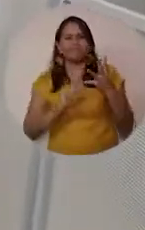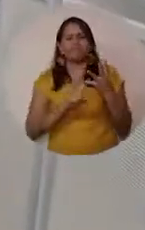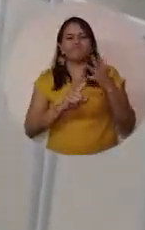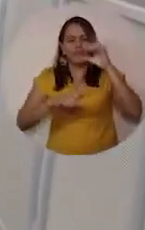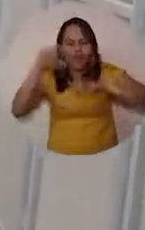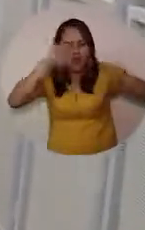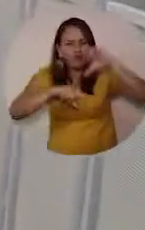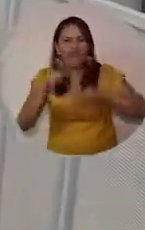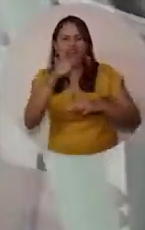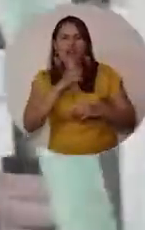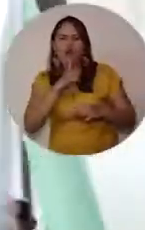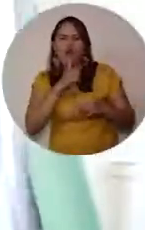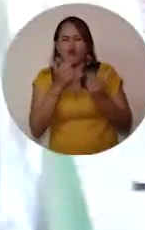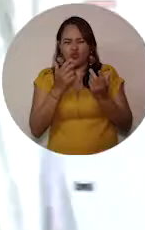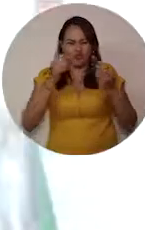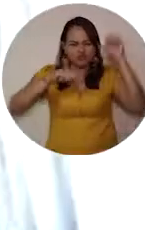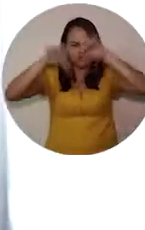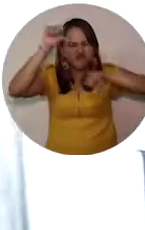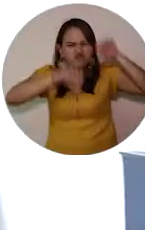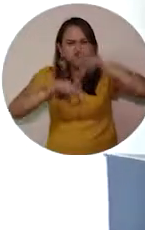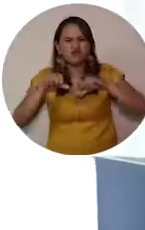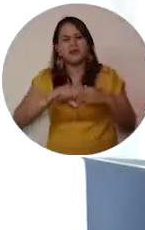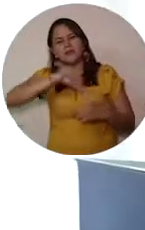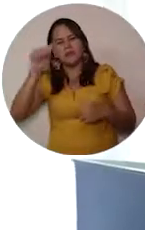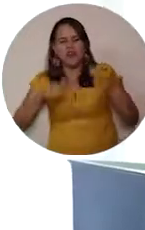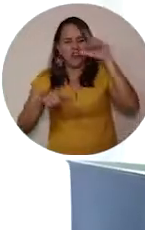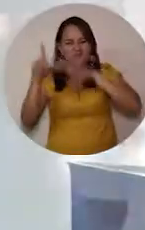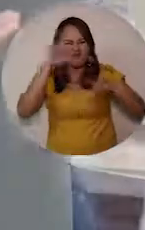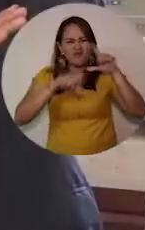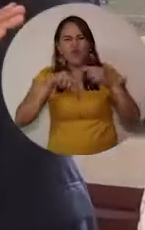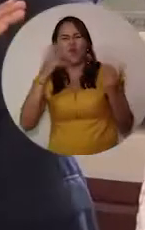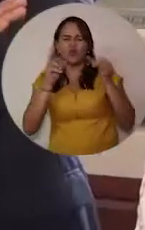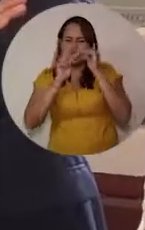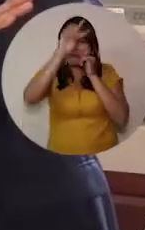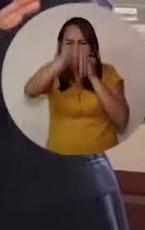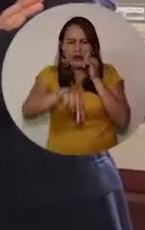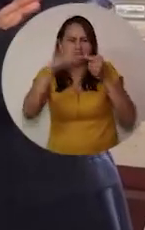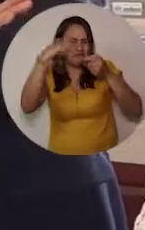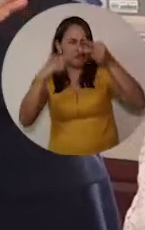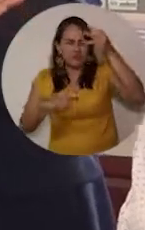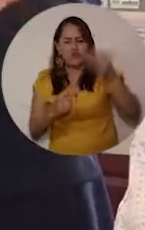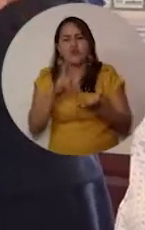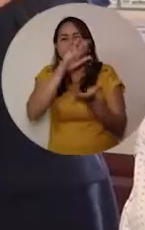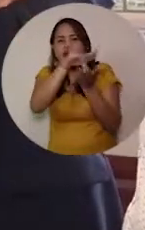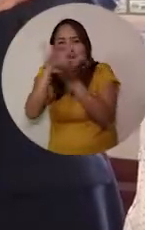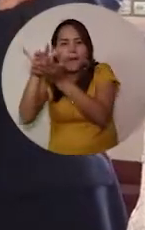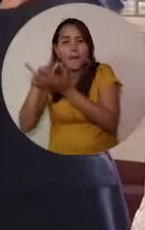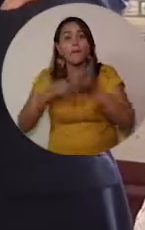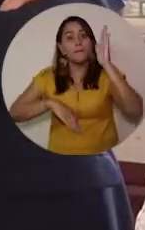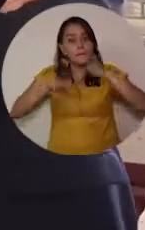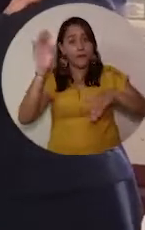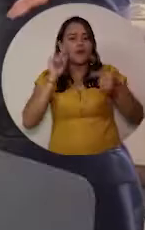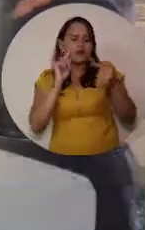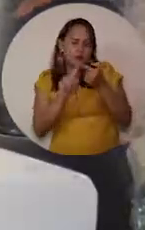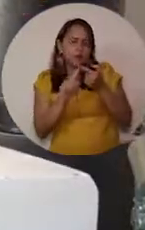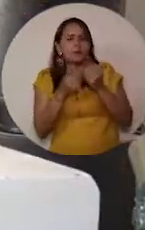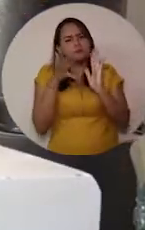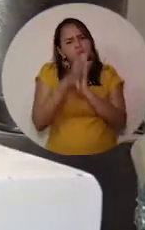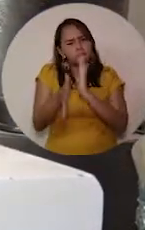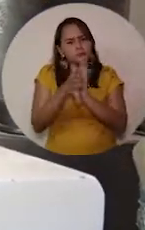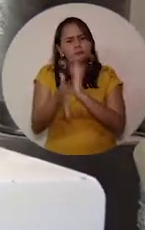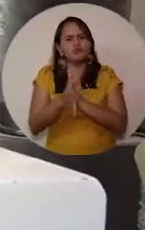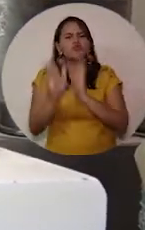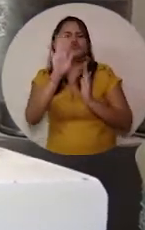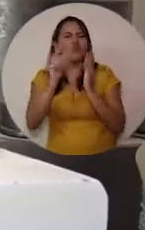Caribe, el Laboratorio de Hidráulica y Mecánica de Fluidos y el Laboratorio Integrado de Ingeniería Civil. Asimismo, se plantearon los diferentes pasos